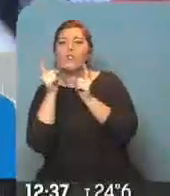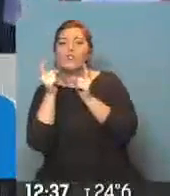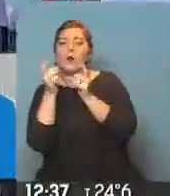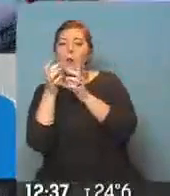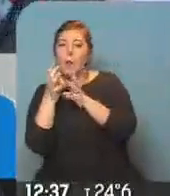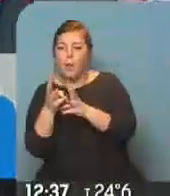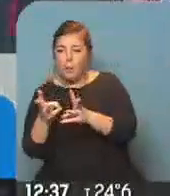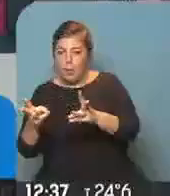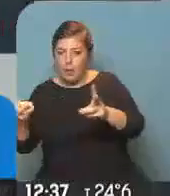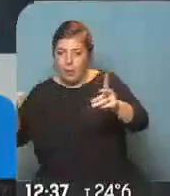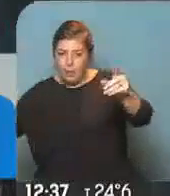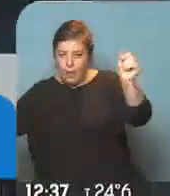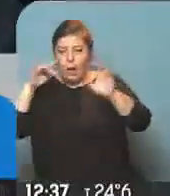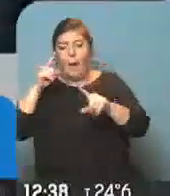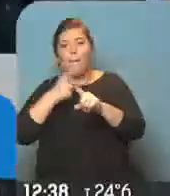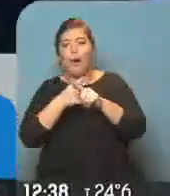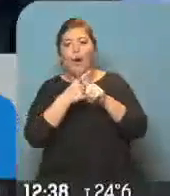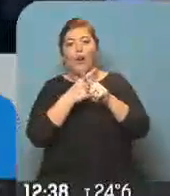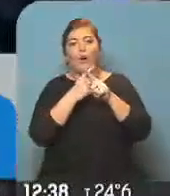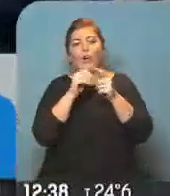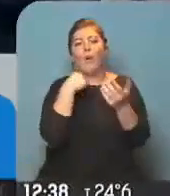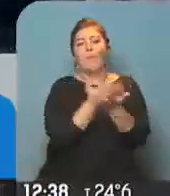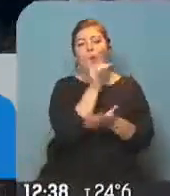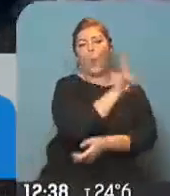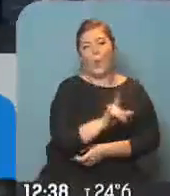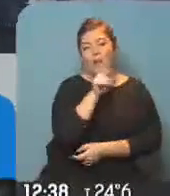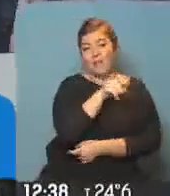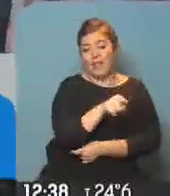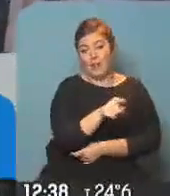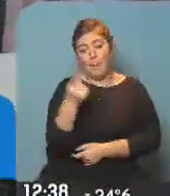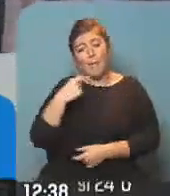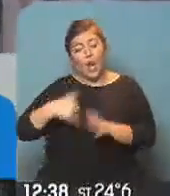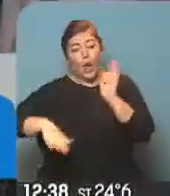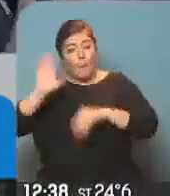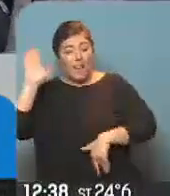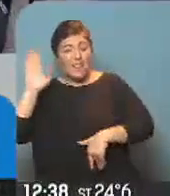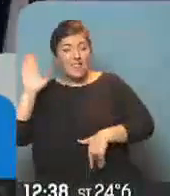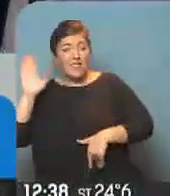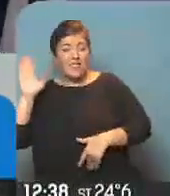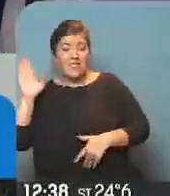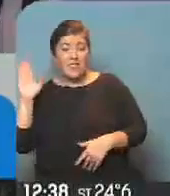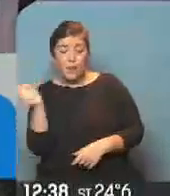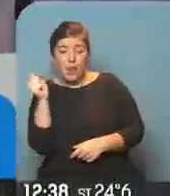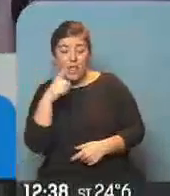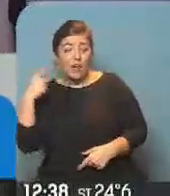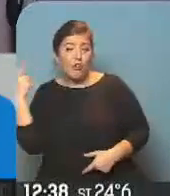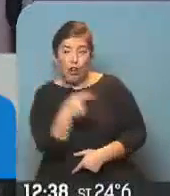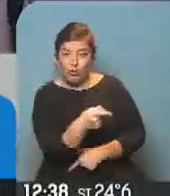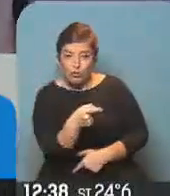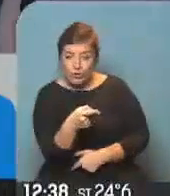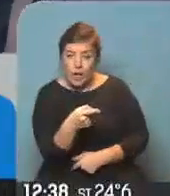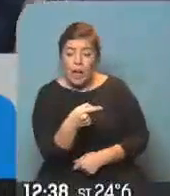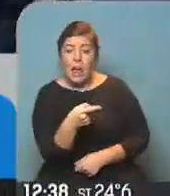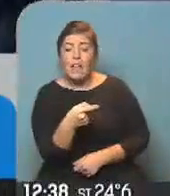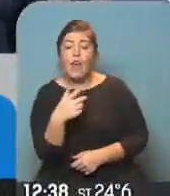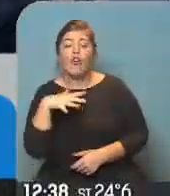cada vez más con la oferta que presente esa universidad. Pero la prueba más grande del rechazo de la comunidad, de los terciarios y la comunidad